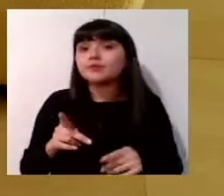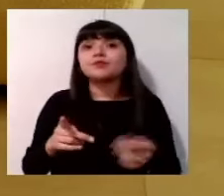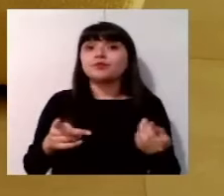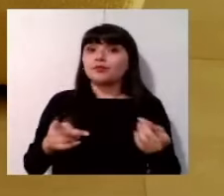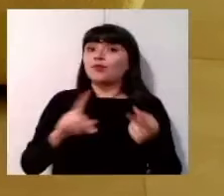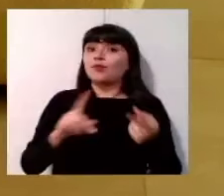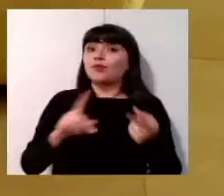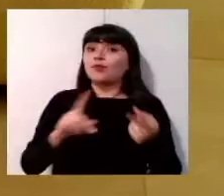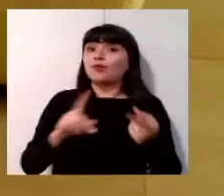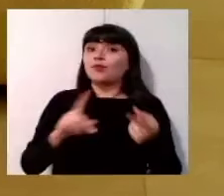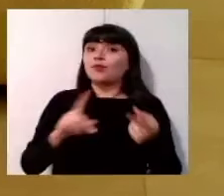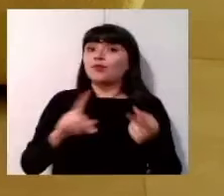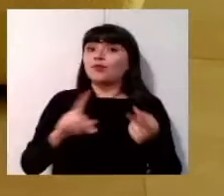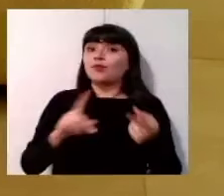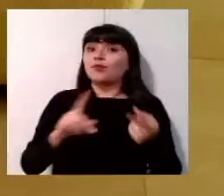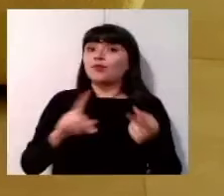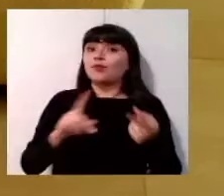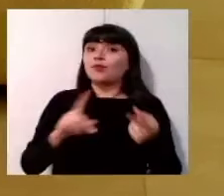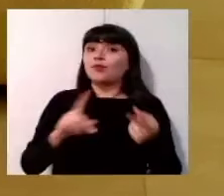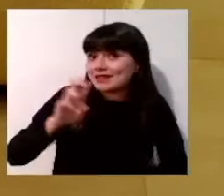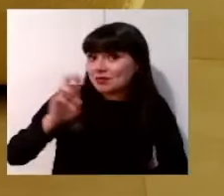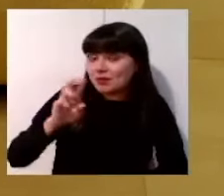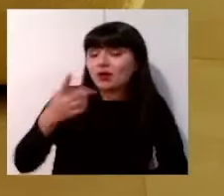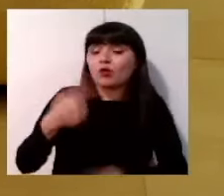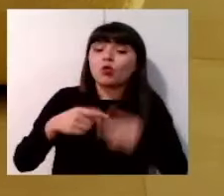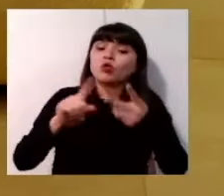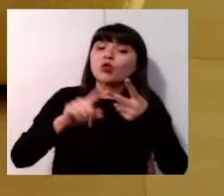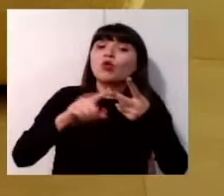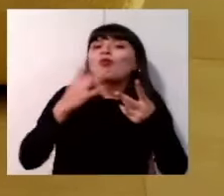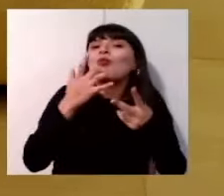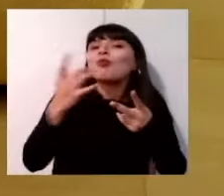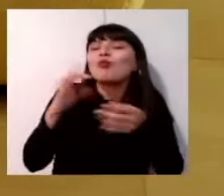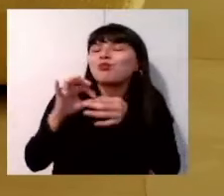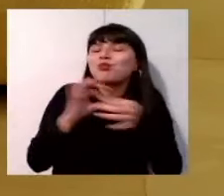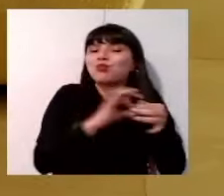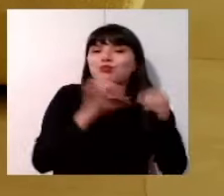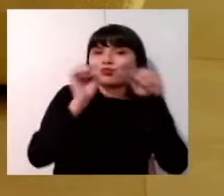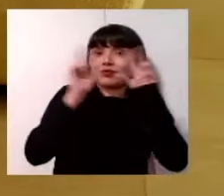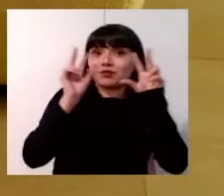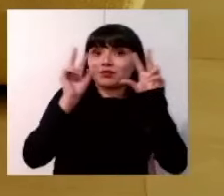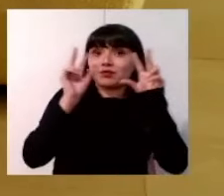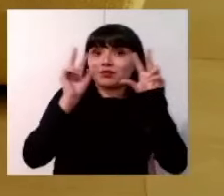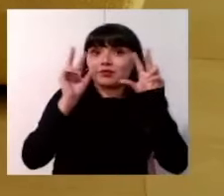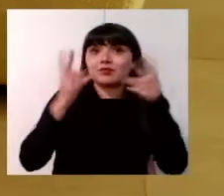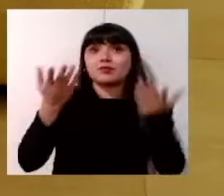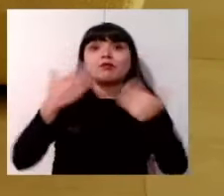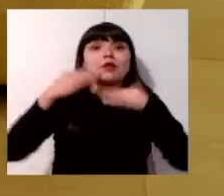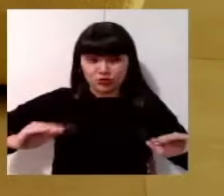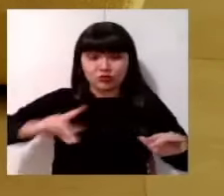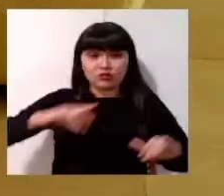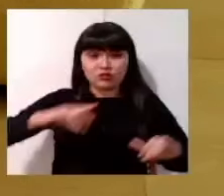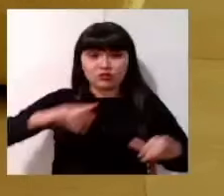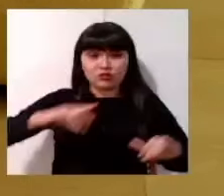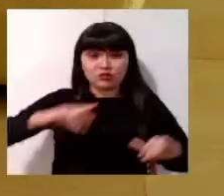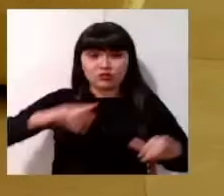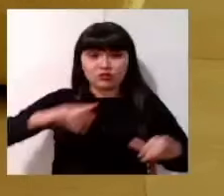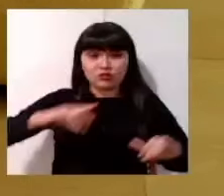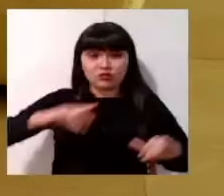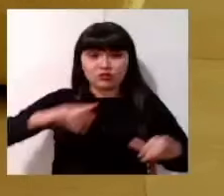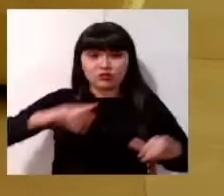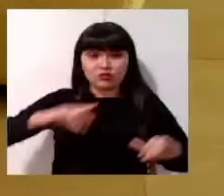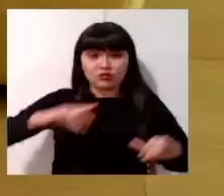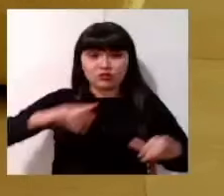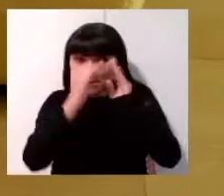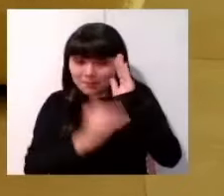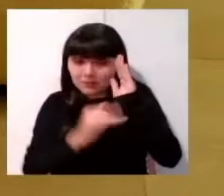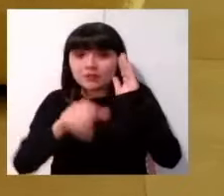es saber por qué se despierta. Primero quería explicar que los niños chiquititos antes de los 3 años tienen despertares y eso es normal.